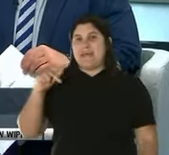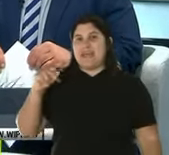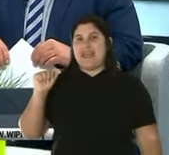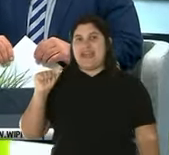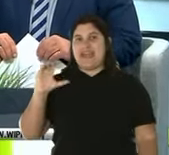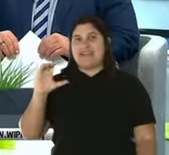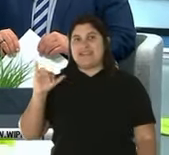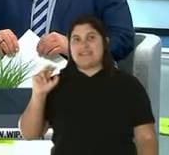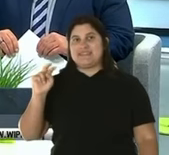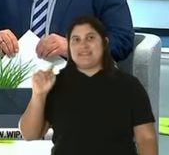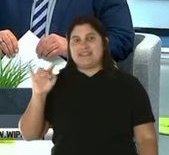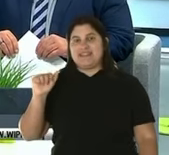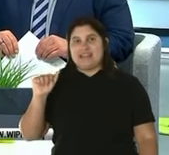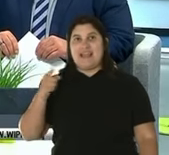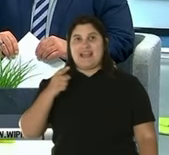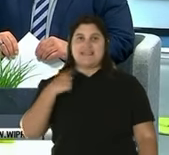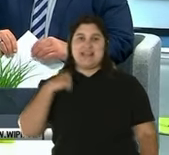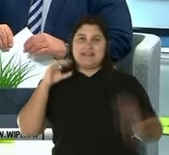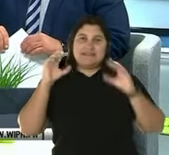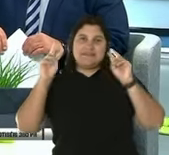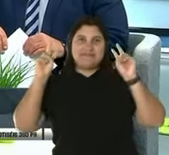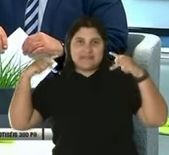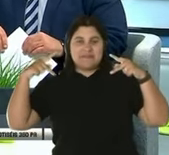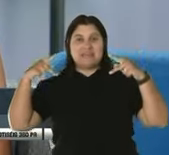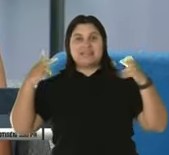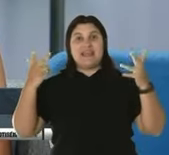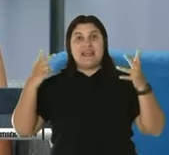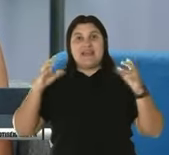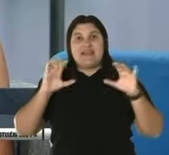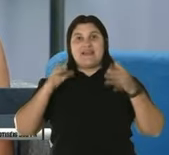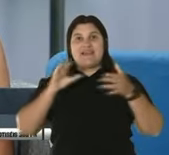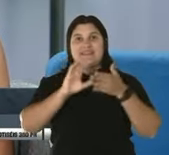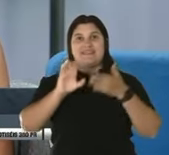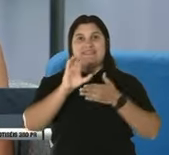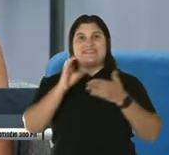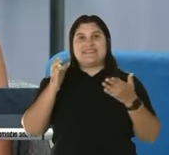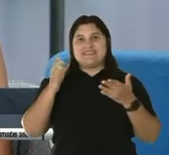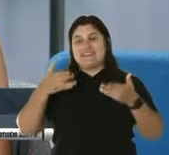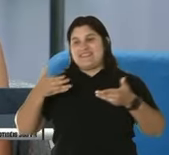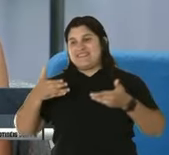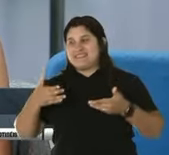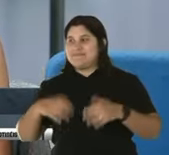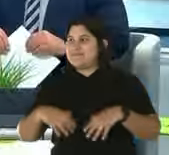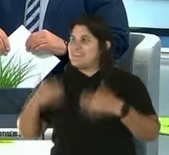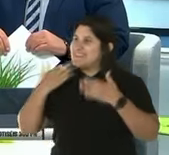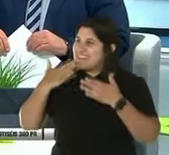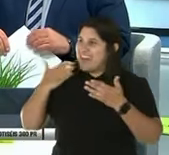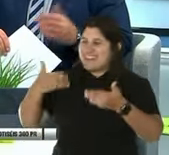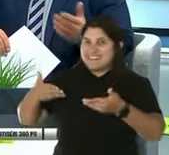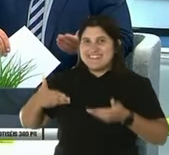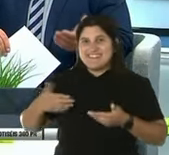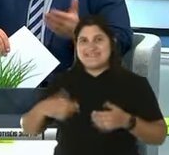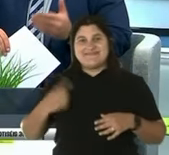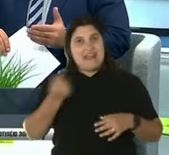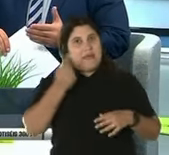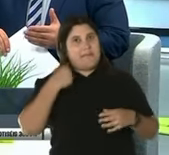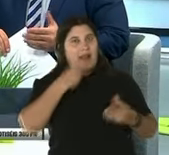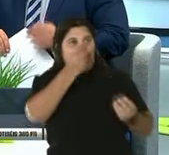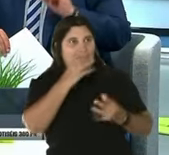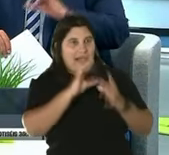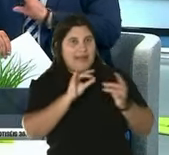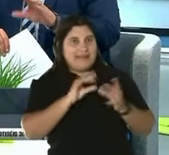primera vicepresidenta del colegio de contadores públicos autorizados que le damos la bienvenida muy buenas noches David gracias por la invitación siempre grato tenerte acá y sobre todo que nos den